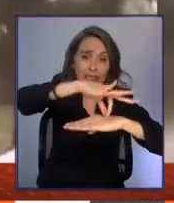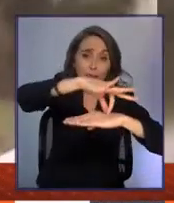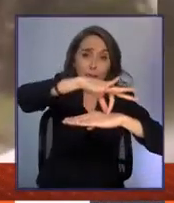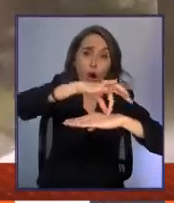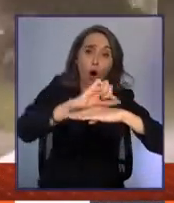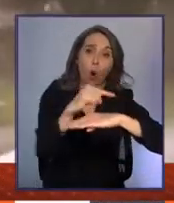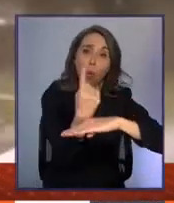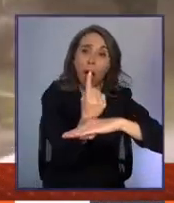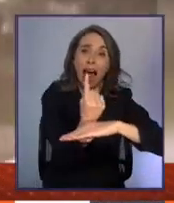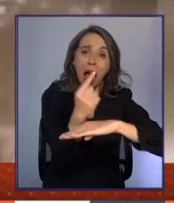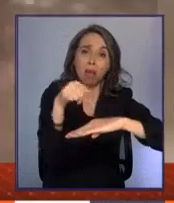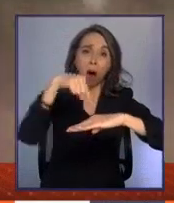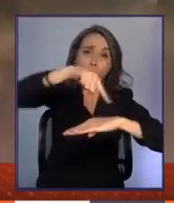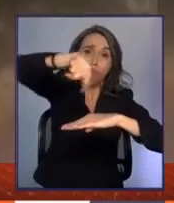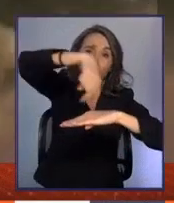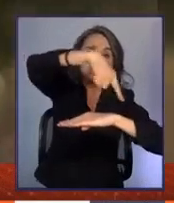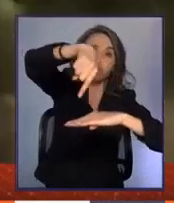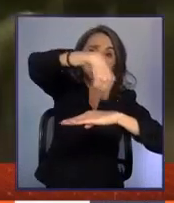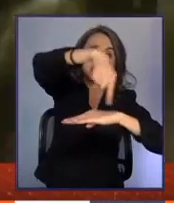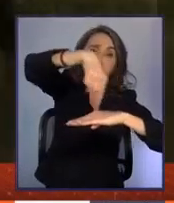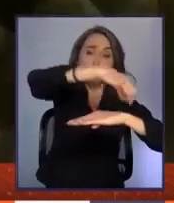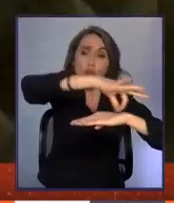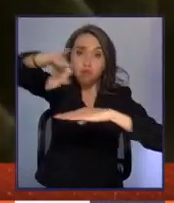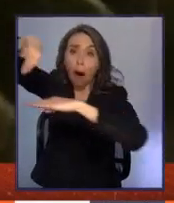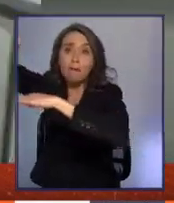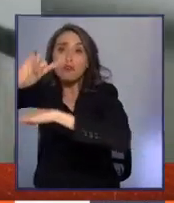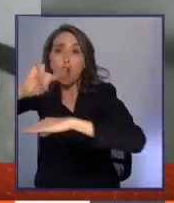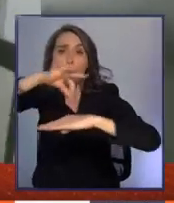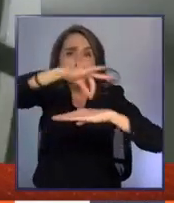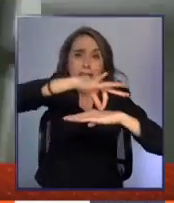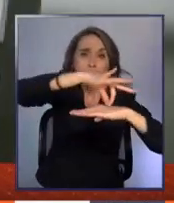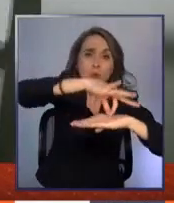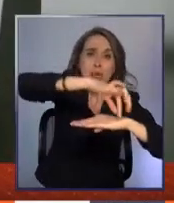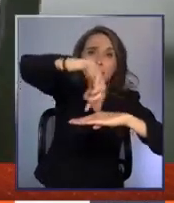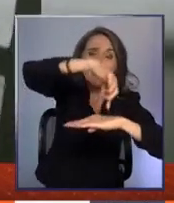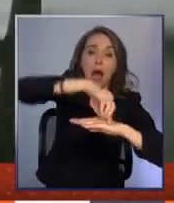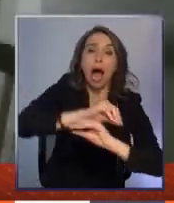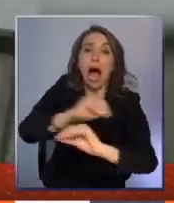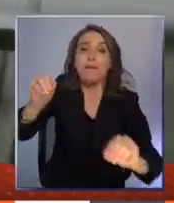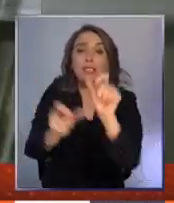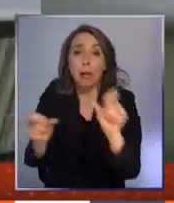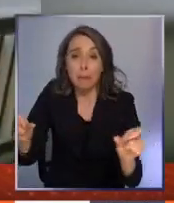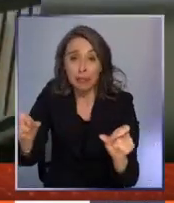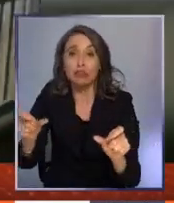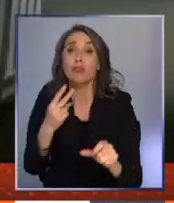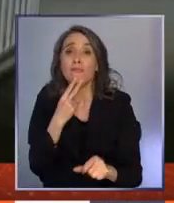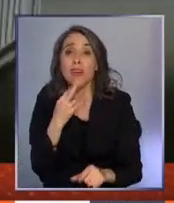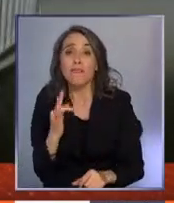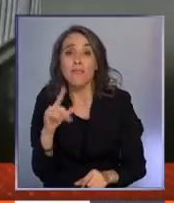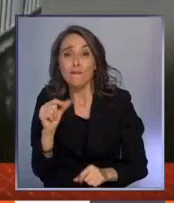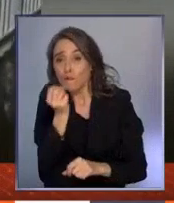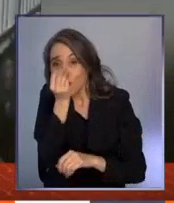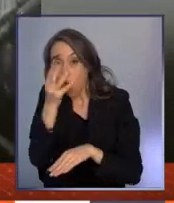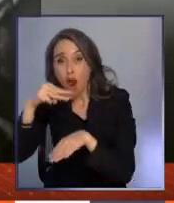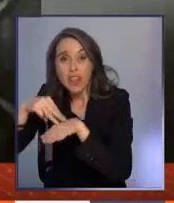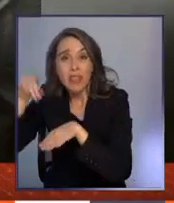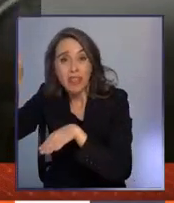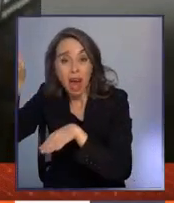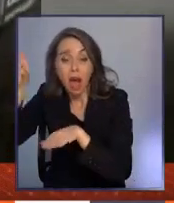un desplazamiento, y ha llamado a la población precisamente de aquí, de Florida, a que aún no salen de los lugares de peligro a